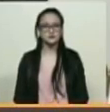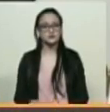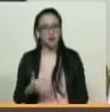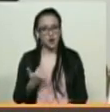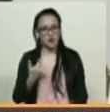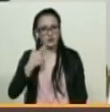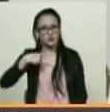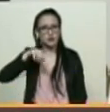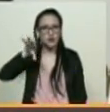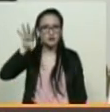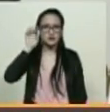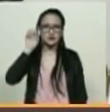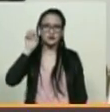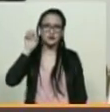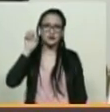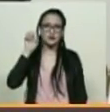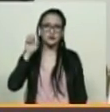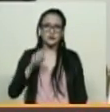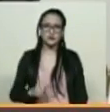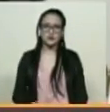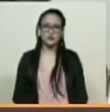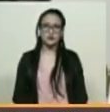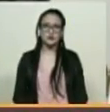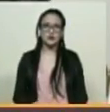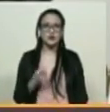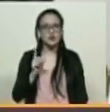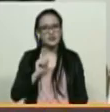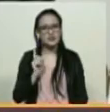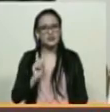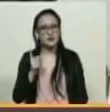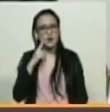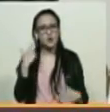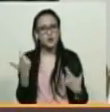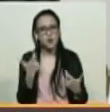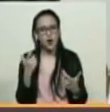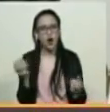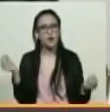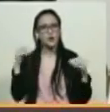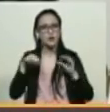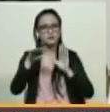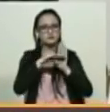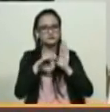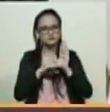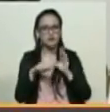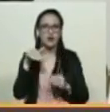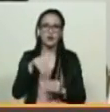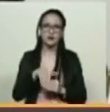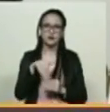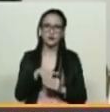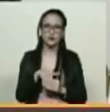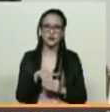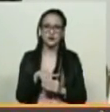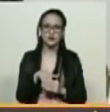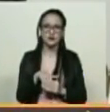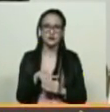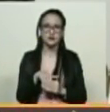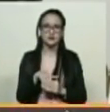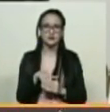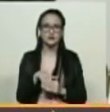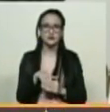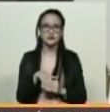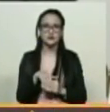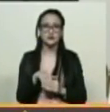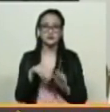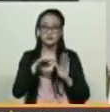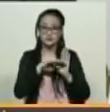entendemos que hay que buscar un acuerdo para las garantías electorales y que, en efecto, el periodo